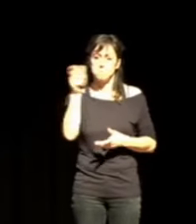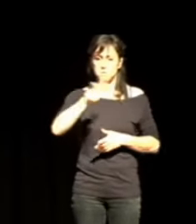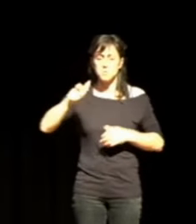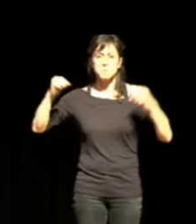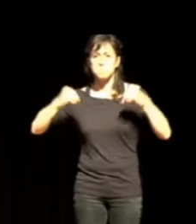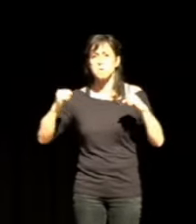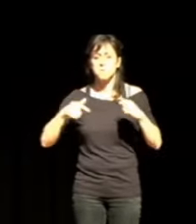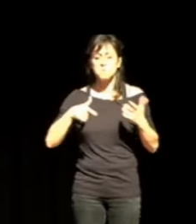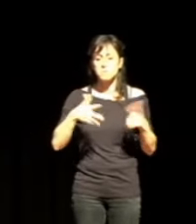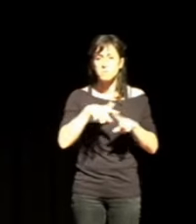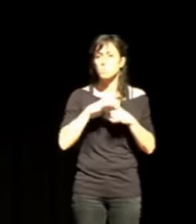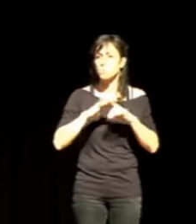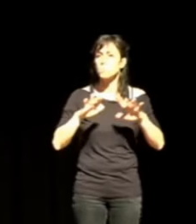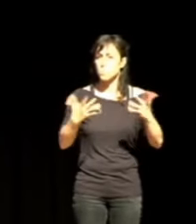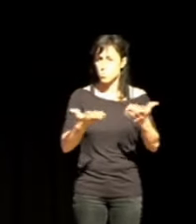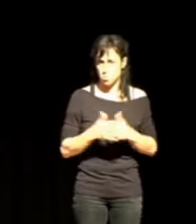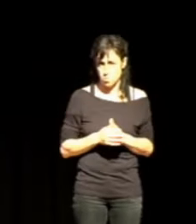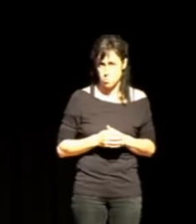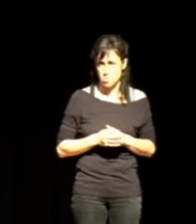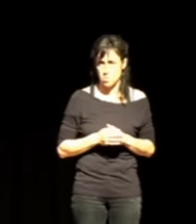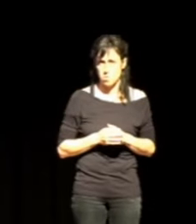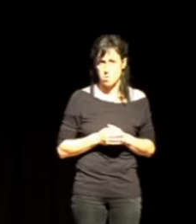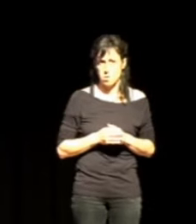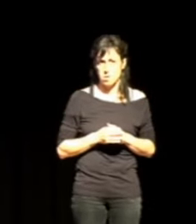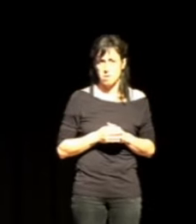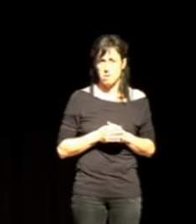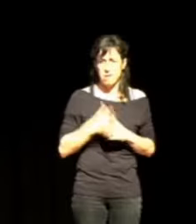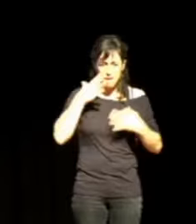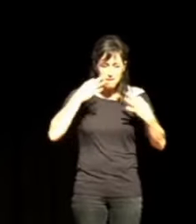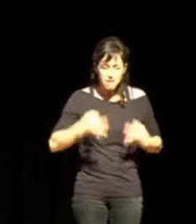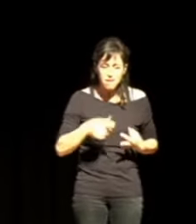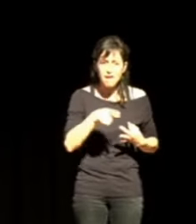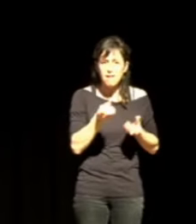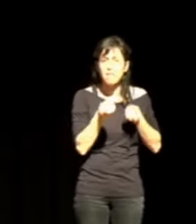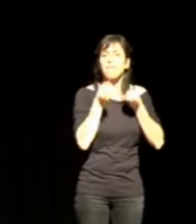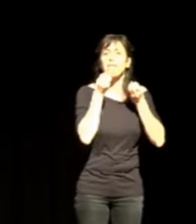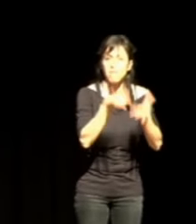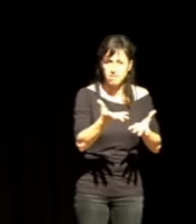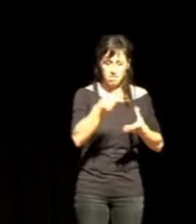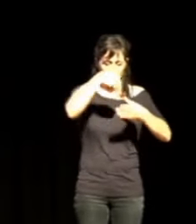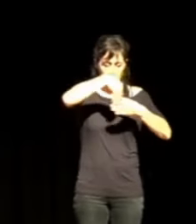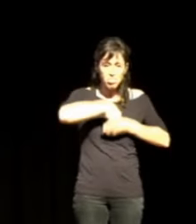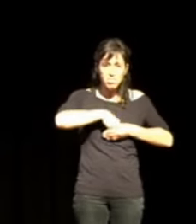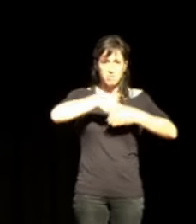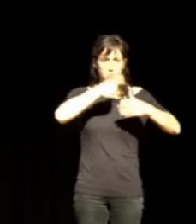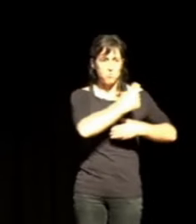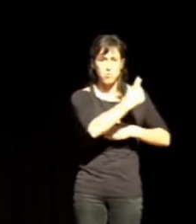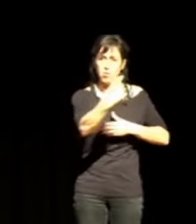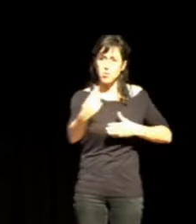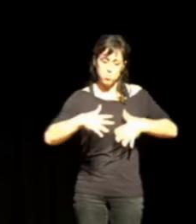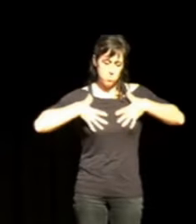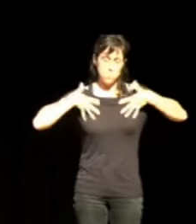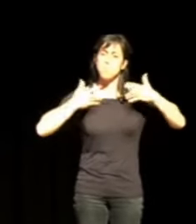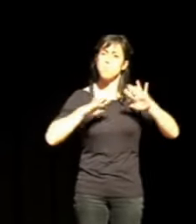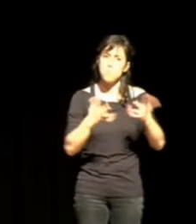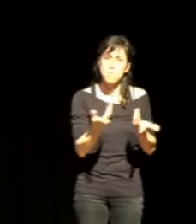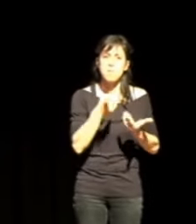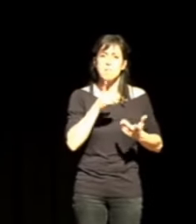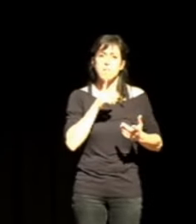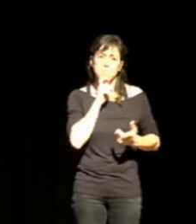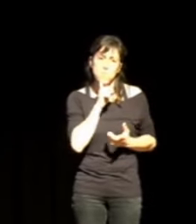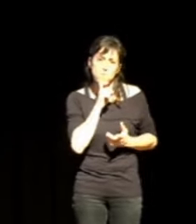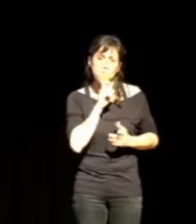mayores? ¿Hasta qué punto sabemos qué les ocurre? ¿Qué emociones viven? ¿Qué dificultades tienen? ¿Y